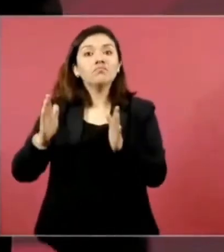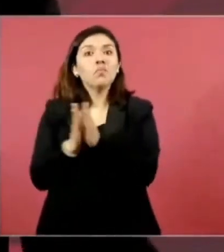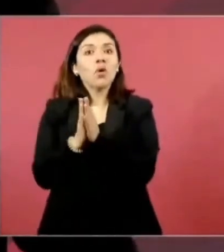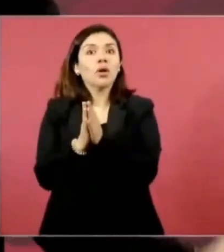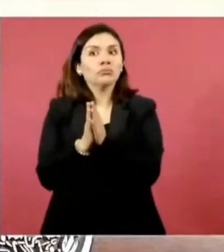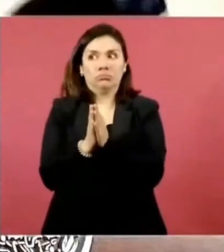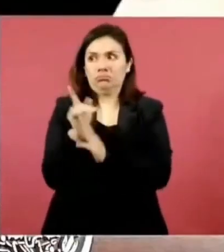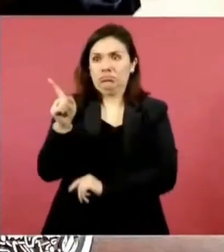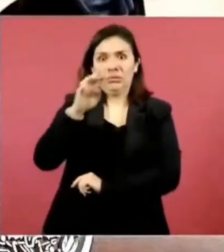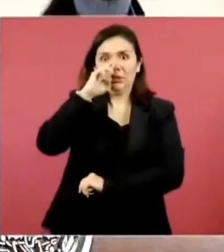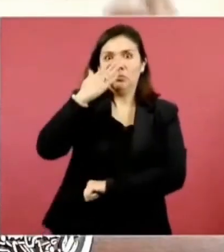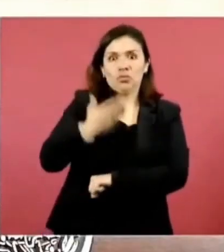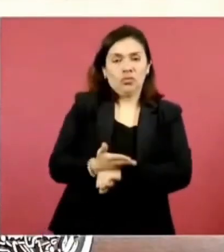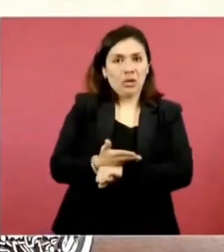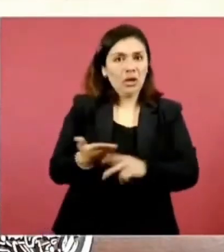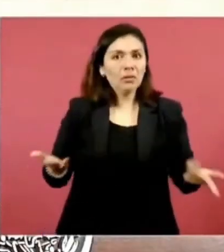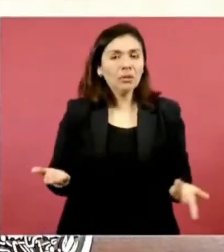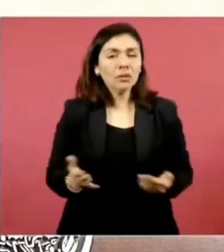desde la cuna hasta la tumba?